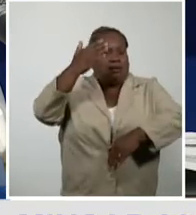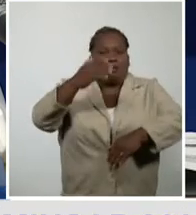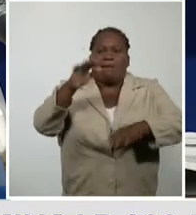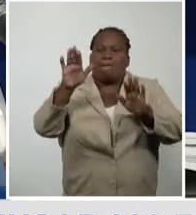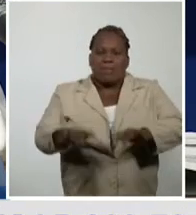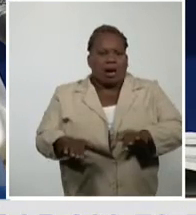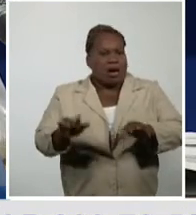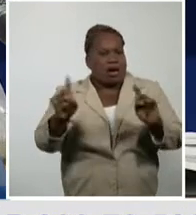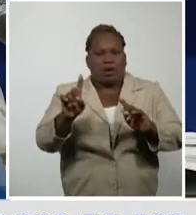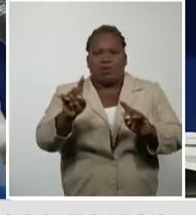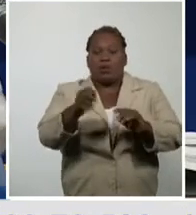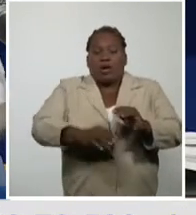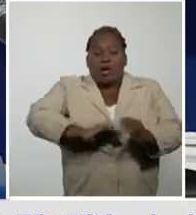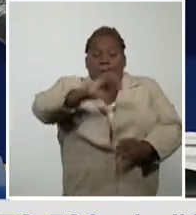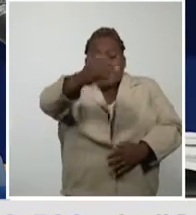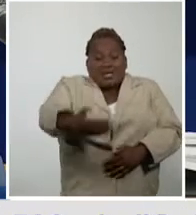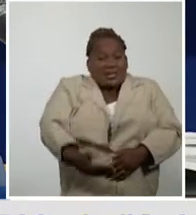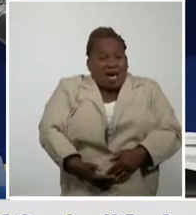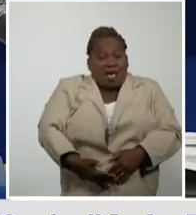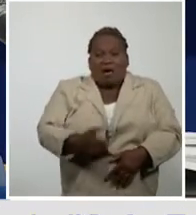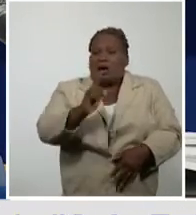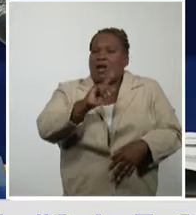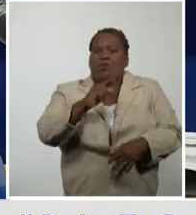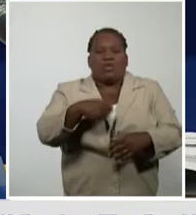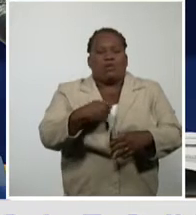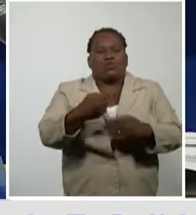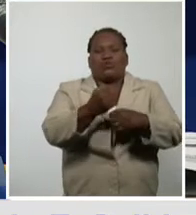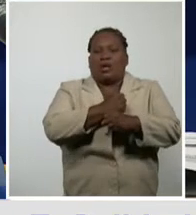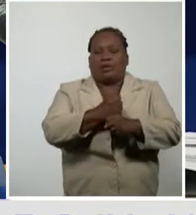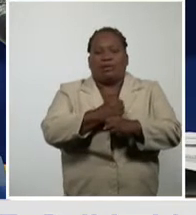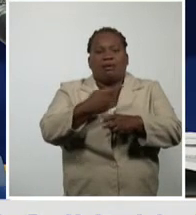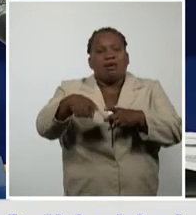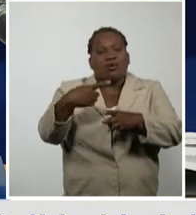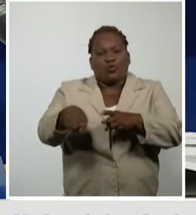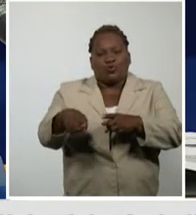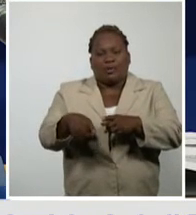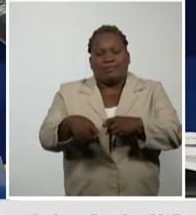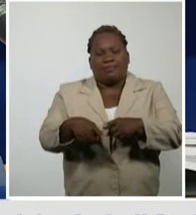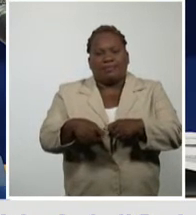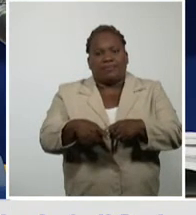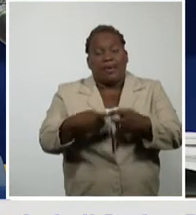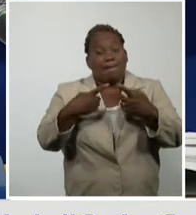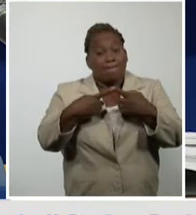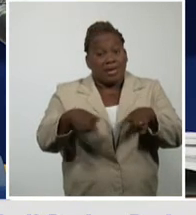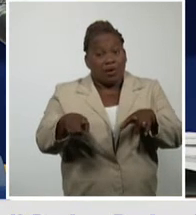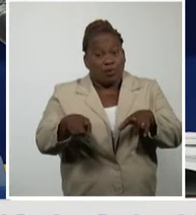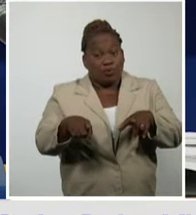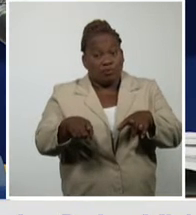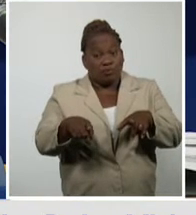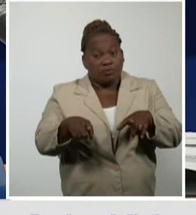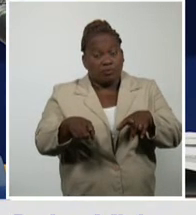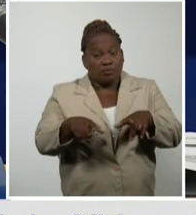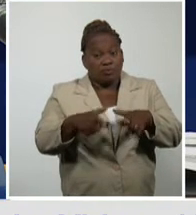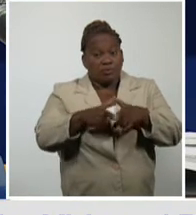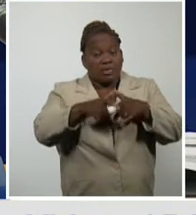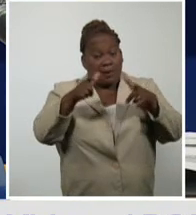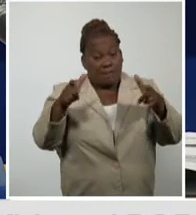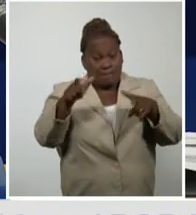las embarazadas, o sea, hay un grupo de contraindicaciones. Pero generalmente en un